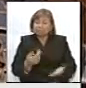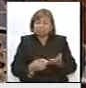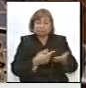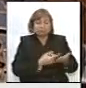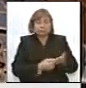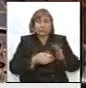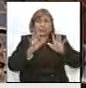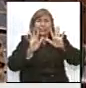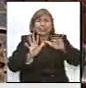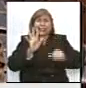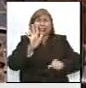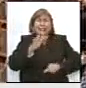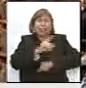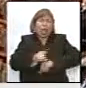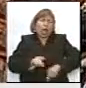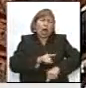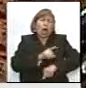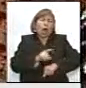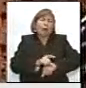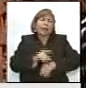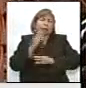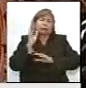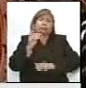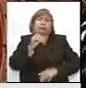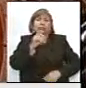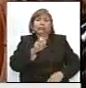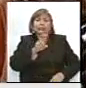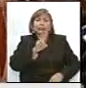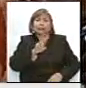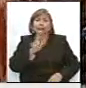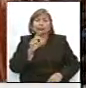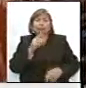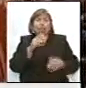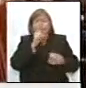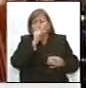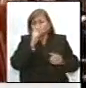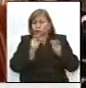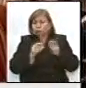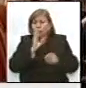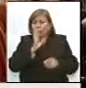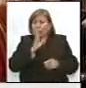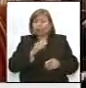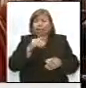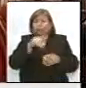más de 15 horas. Fueron 122 congresistas los que estuvieron presentes en la votación.